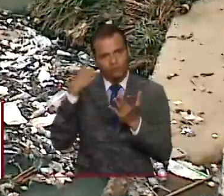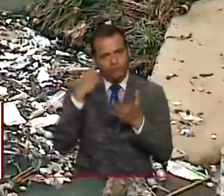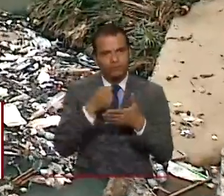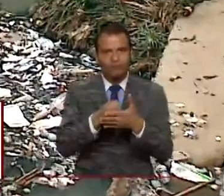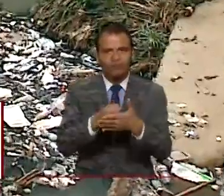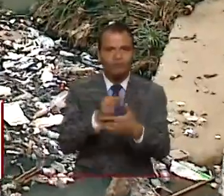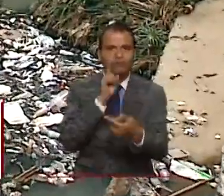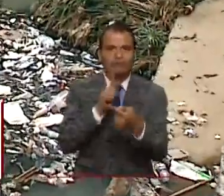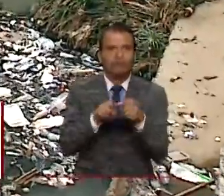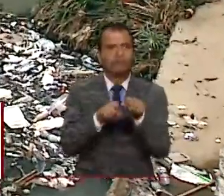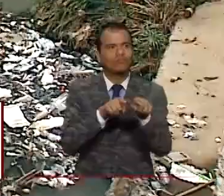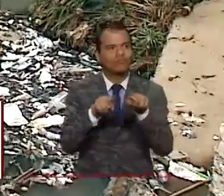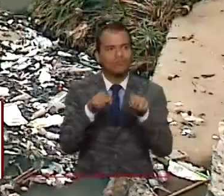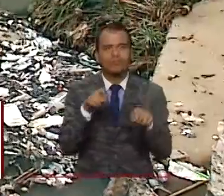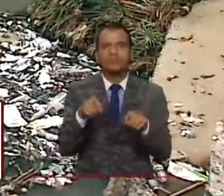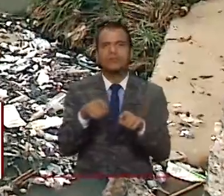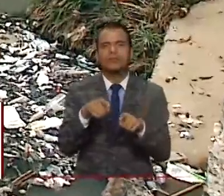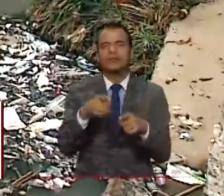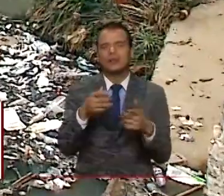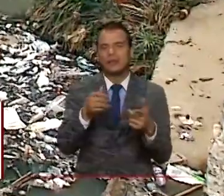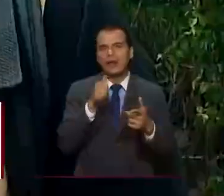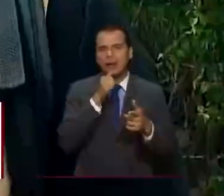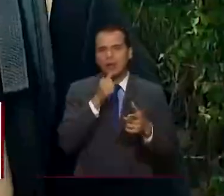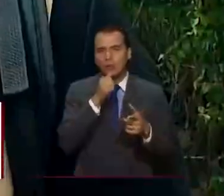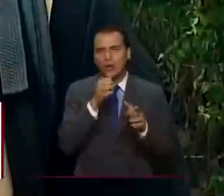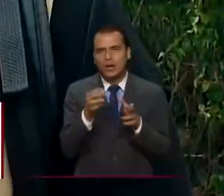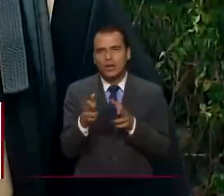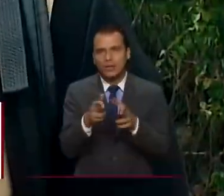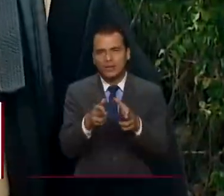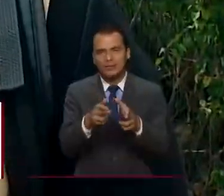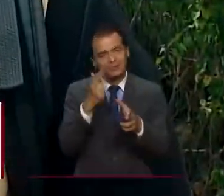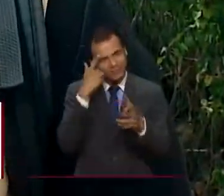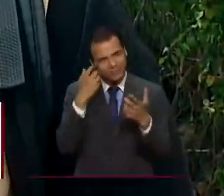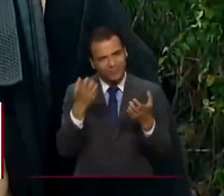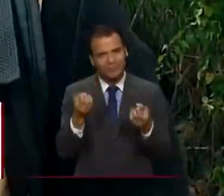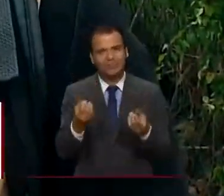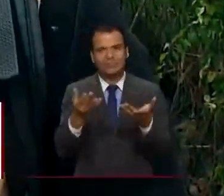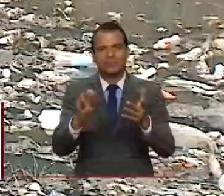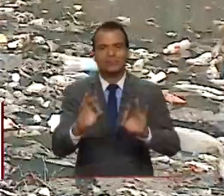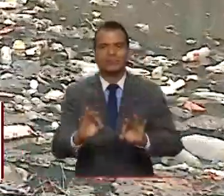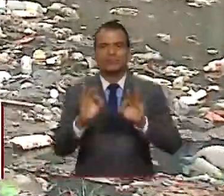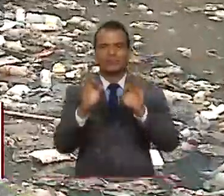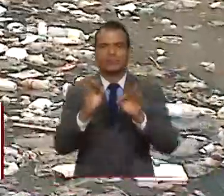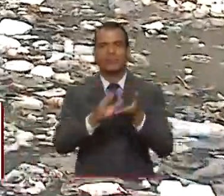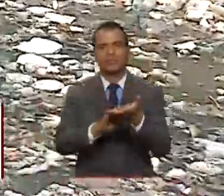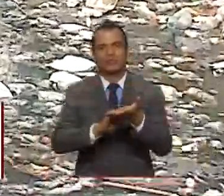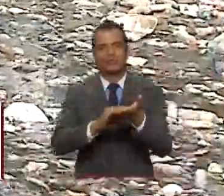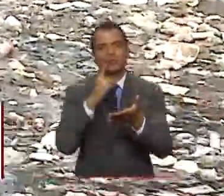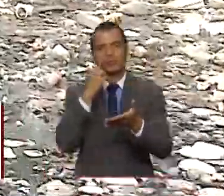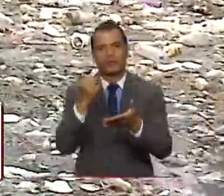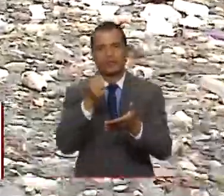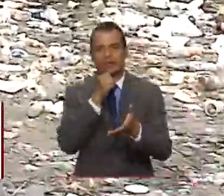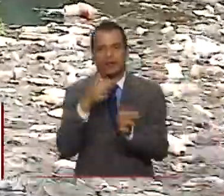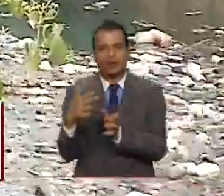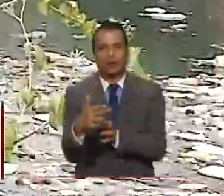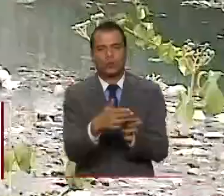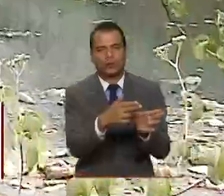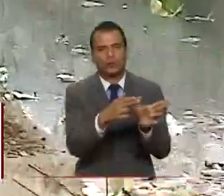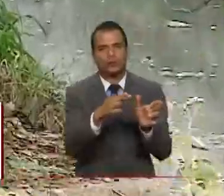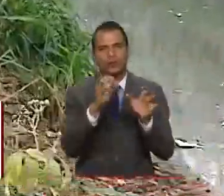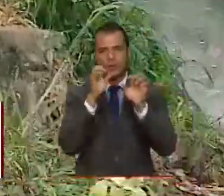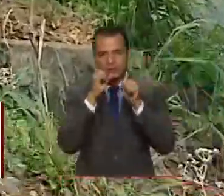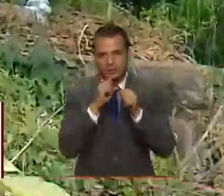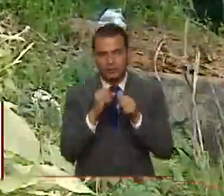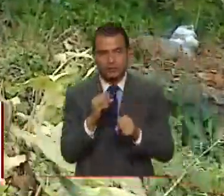problemática. O sea, para tratar de mejorar la calidad del agua del río Cañaveralejo. En criterio de EMCALI, todas